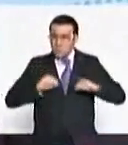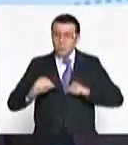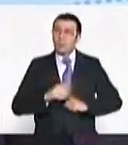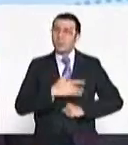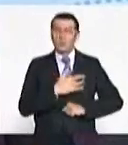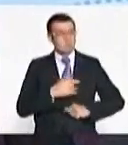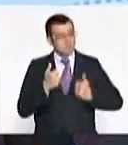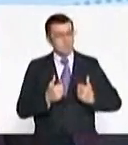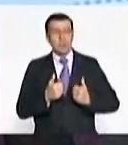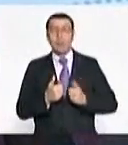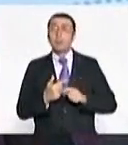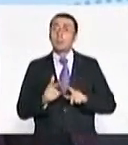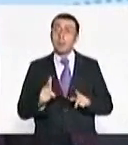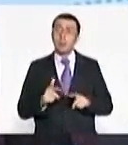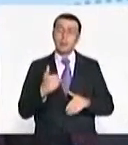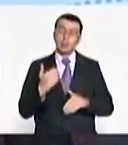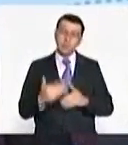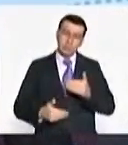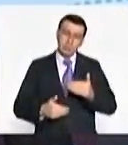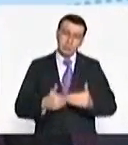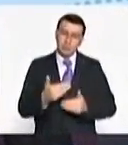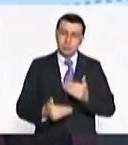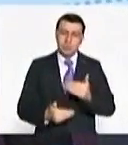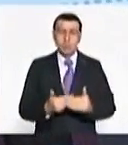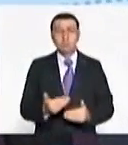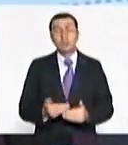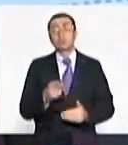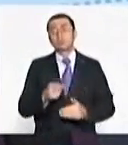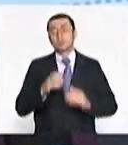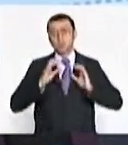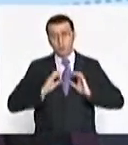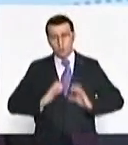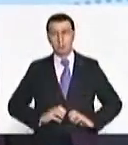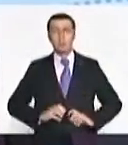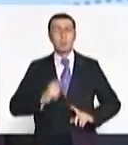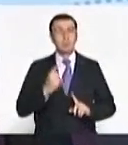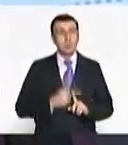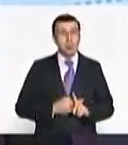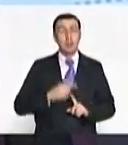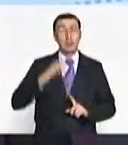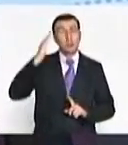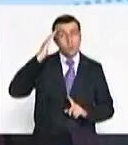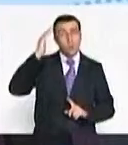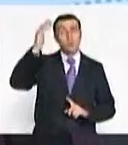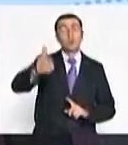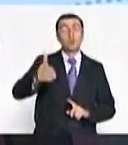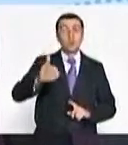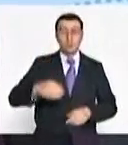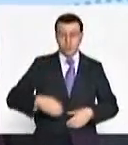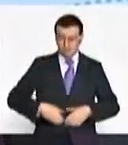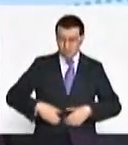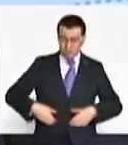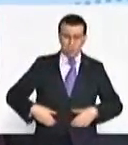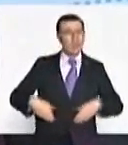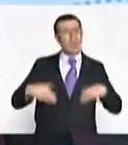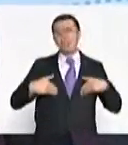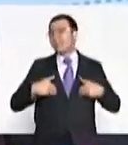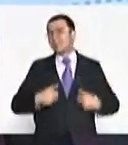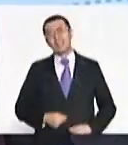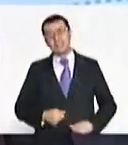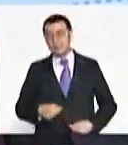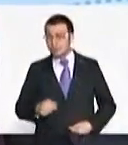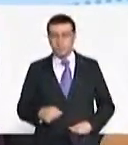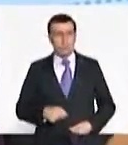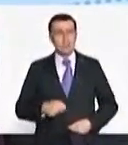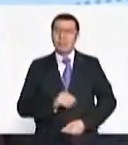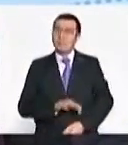bien, pero el precio que tiene que pagar el cuerpo es días o meses o años después, cuando el páncreas se cansa de liberar su insulina,